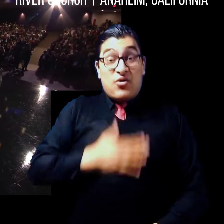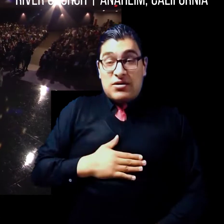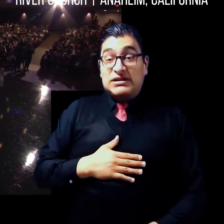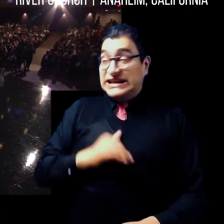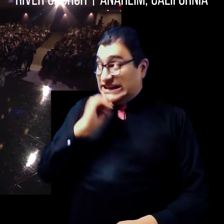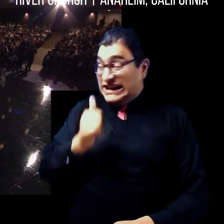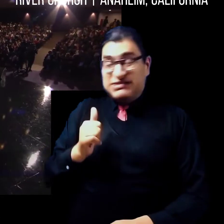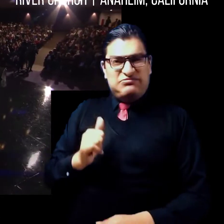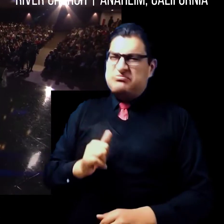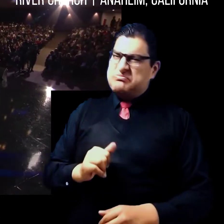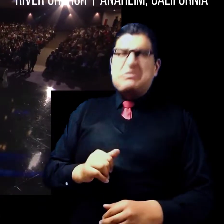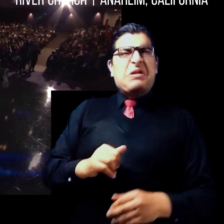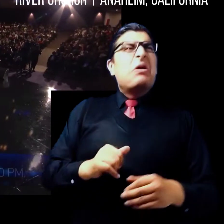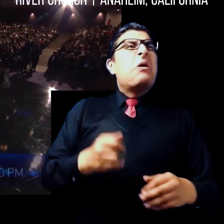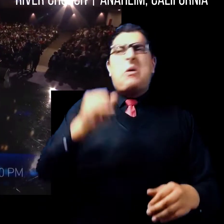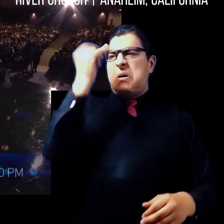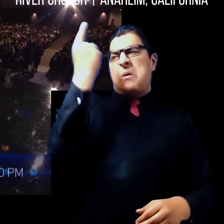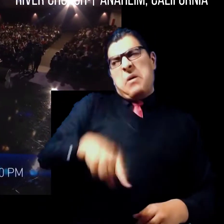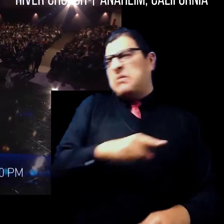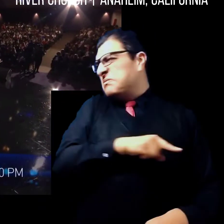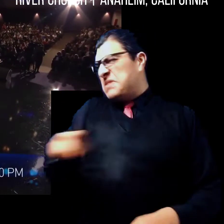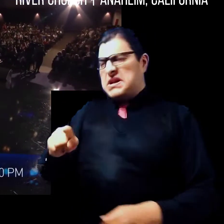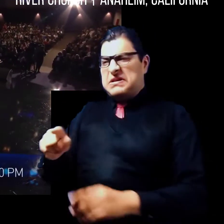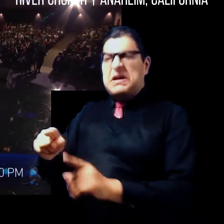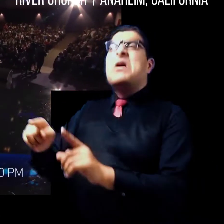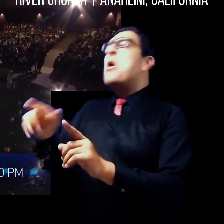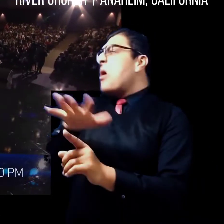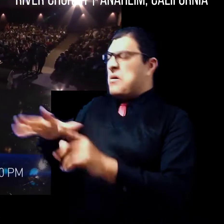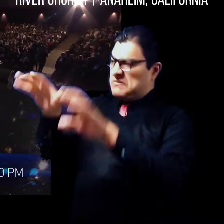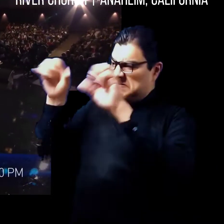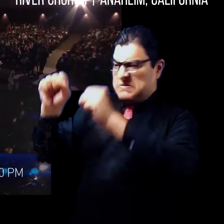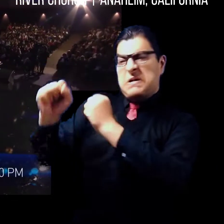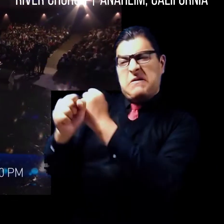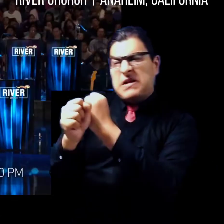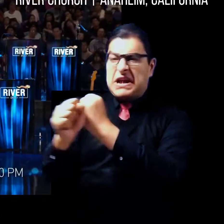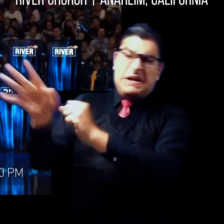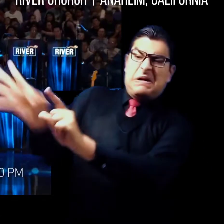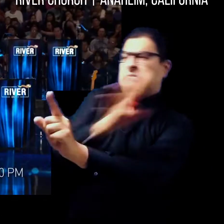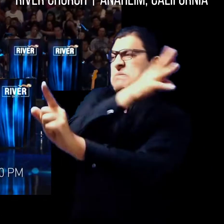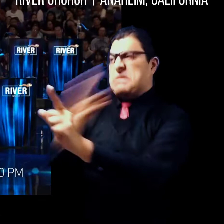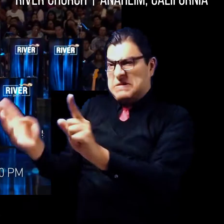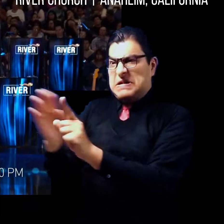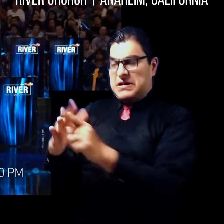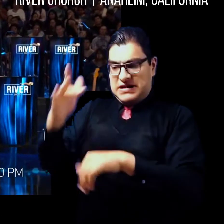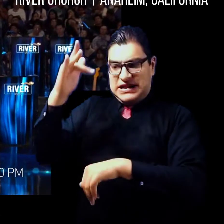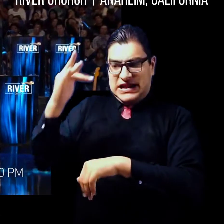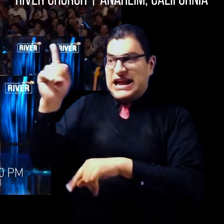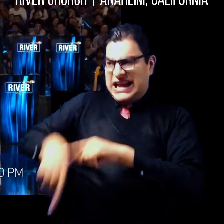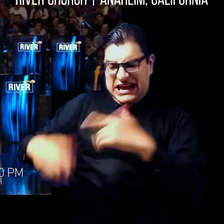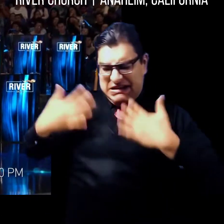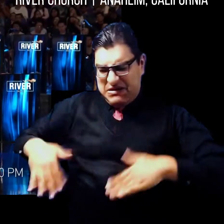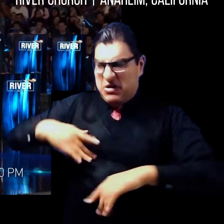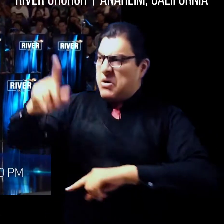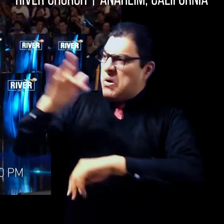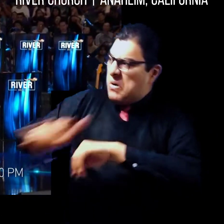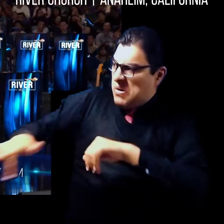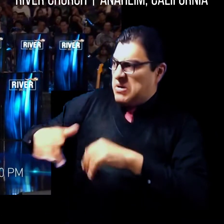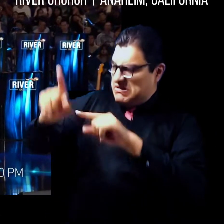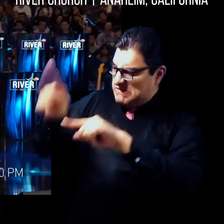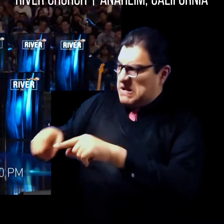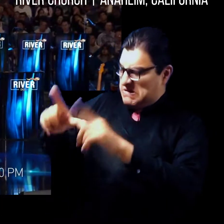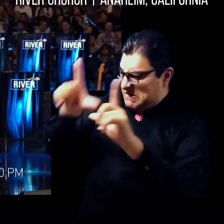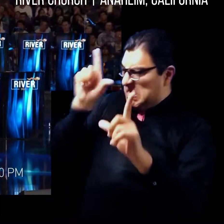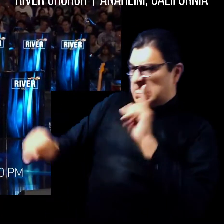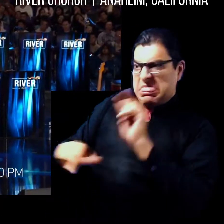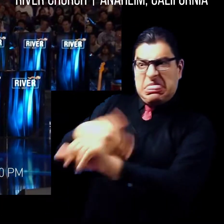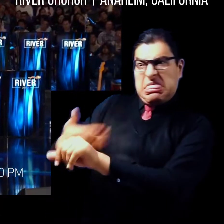fueron azotados, dice la palabra, en público, desnudados, flagelados, humillados y